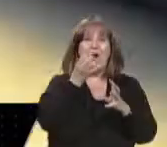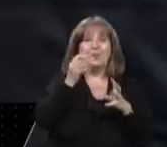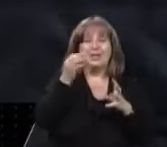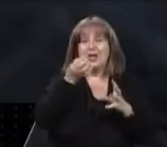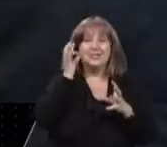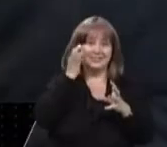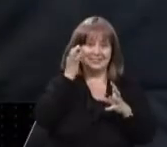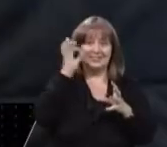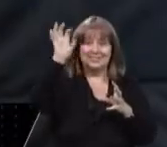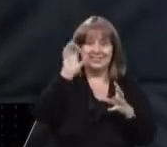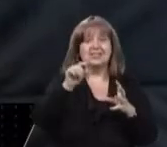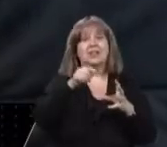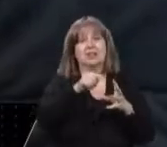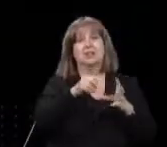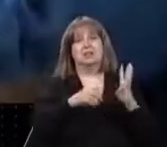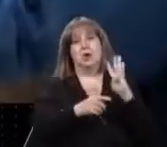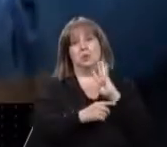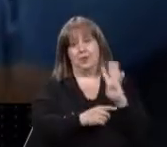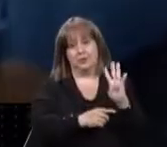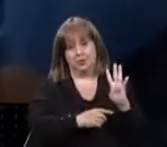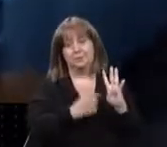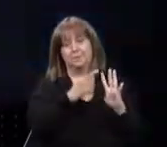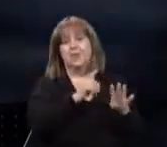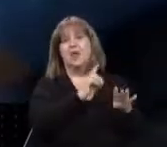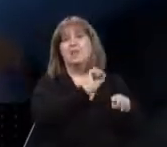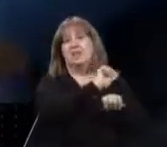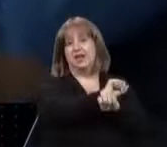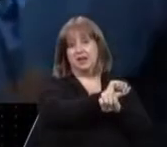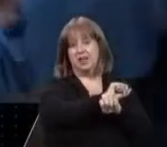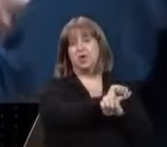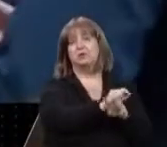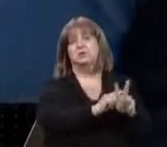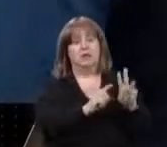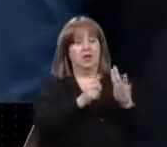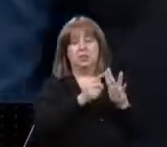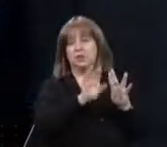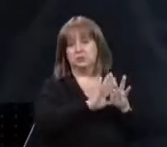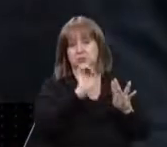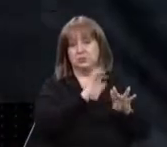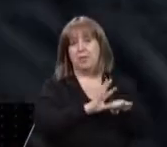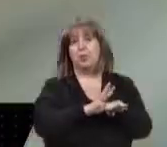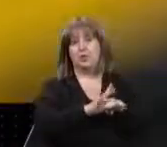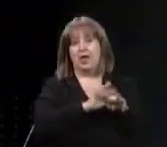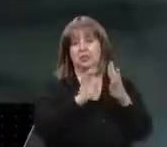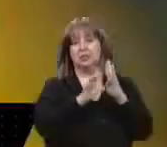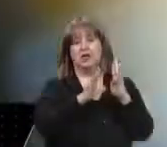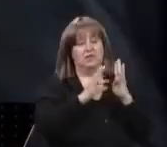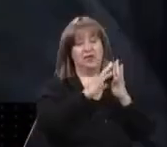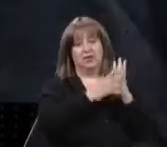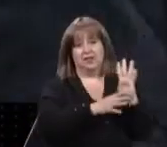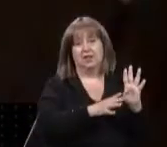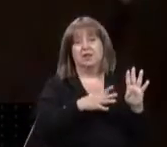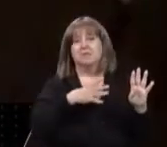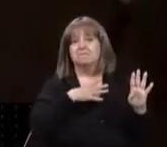quedar detenidos hasta que continúe un poco más la investigación. Lo que dice la jueza es que hay peligro en